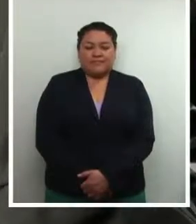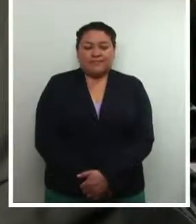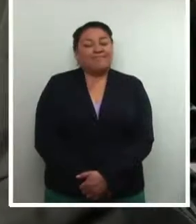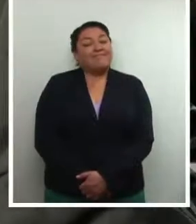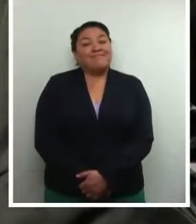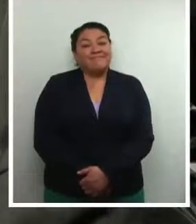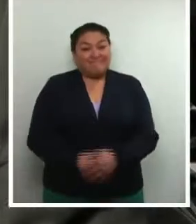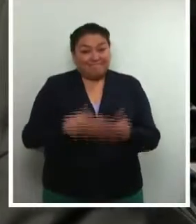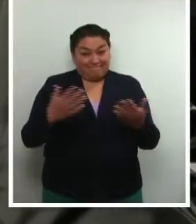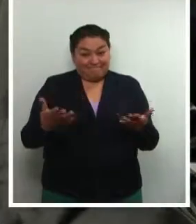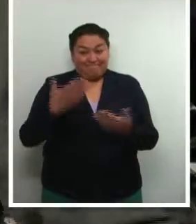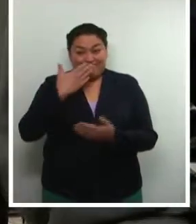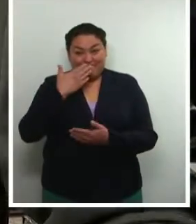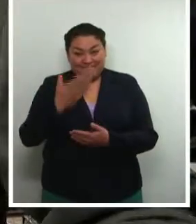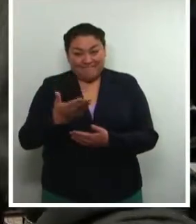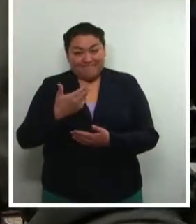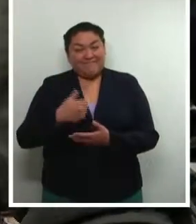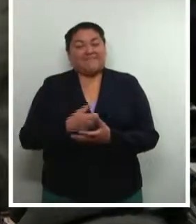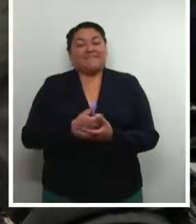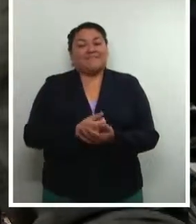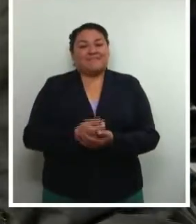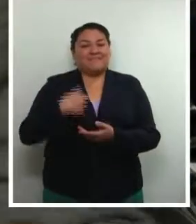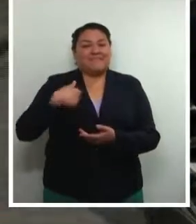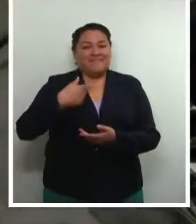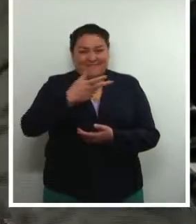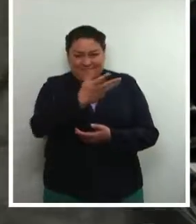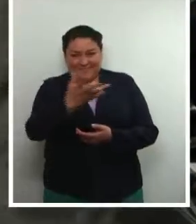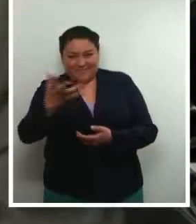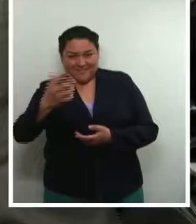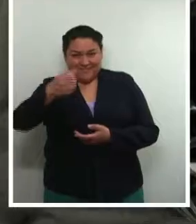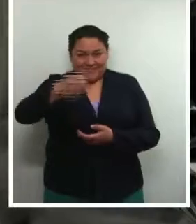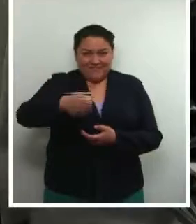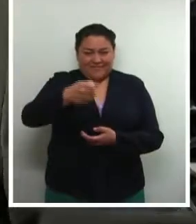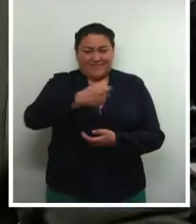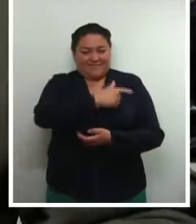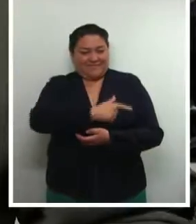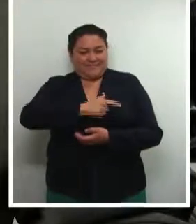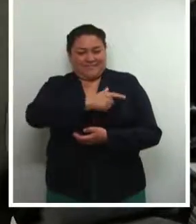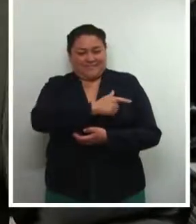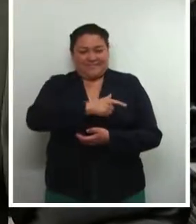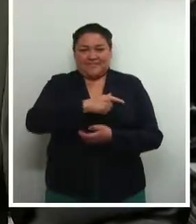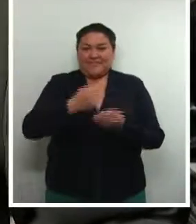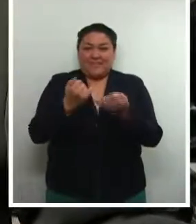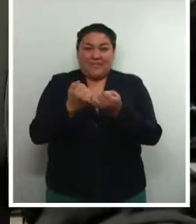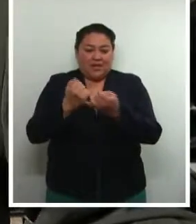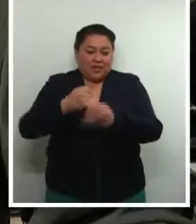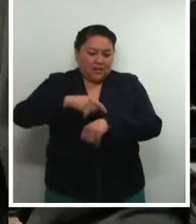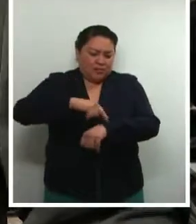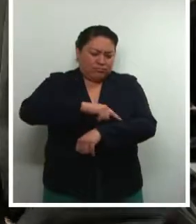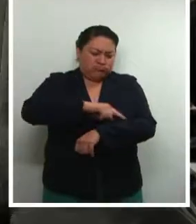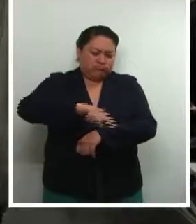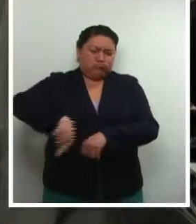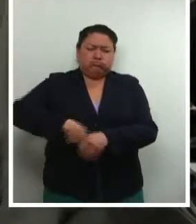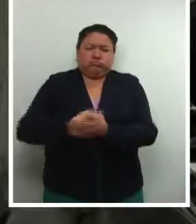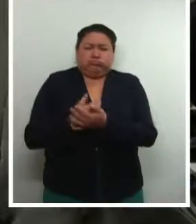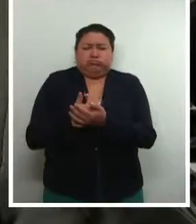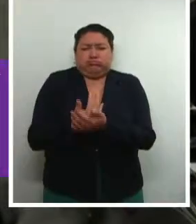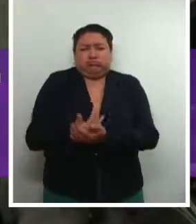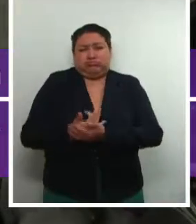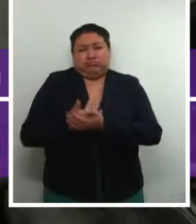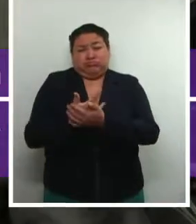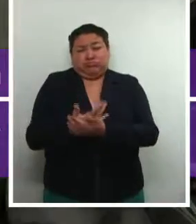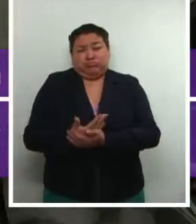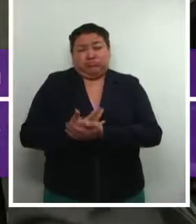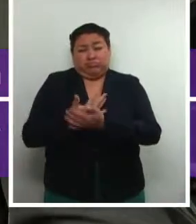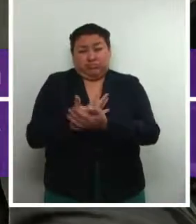tal? Como siempre es un gusto poder saludarles después de una larga espera. Estamos a unos instantes de que